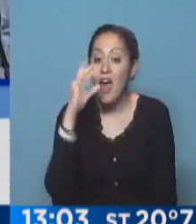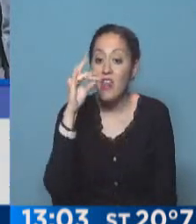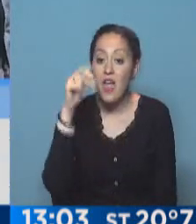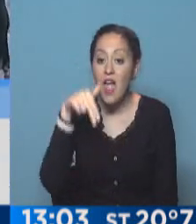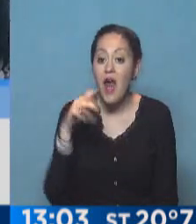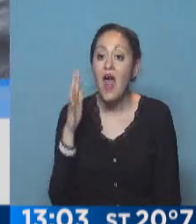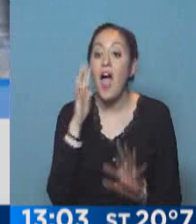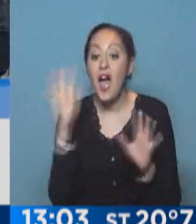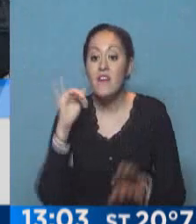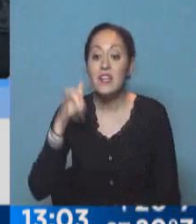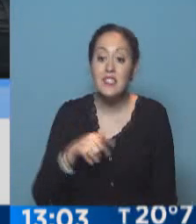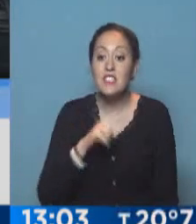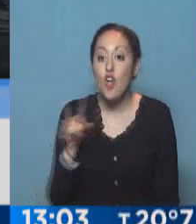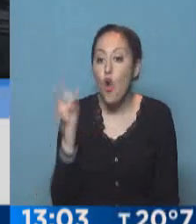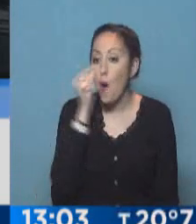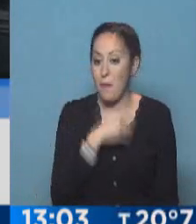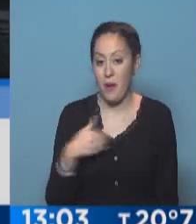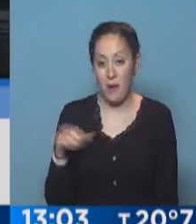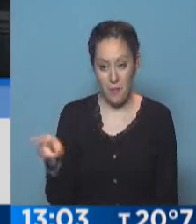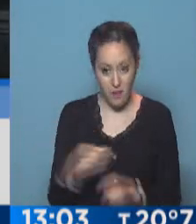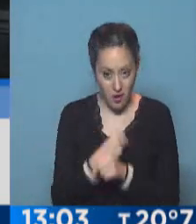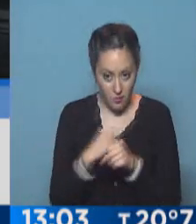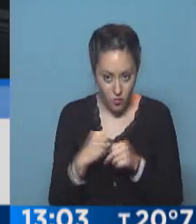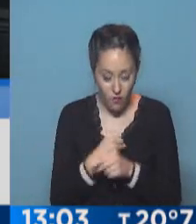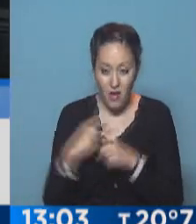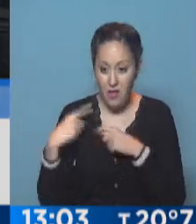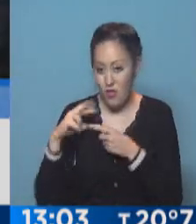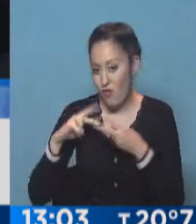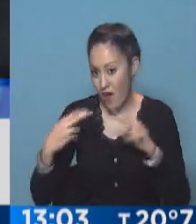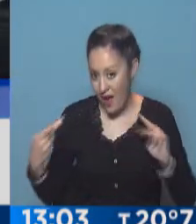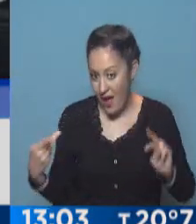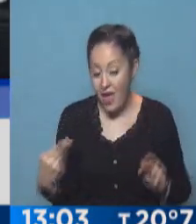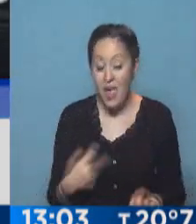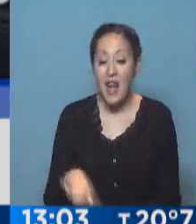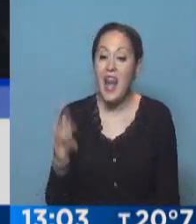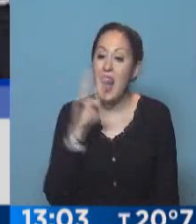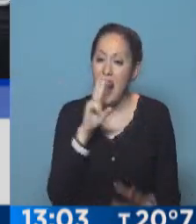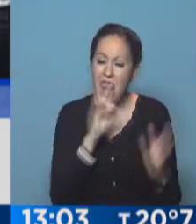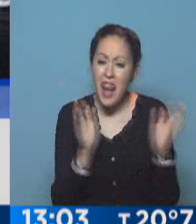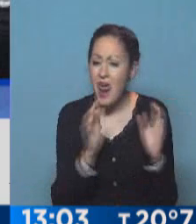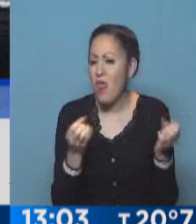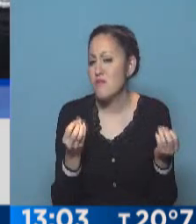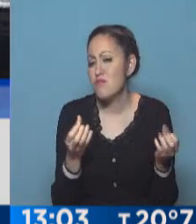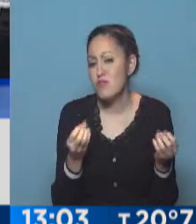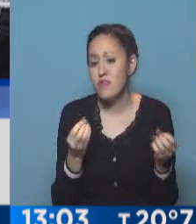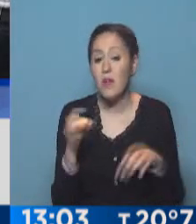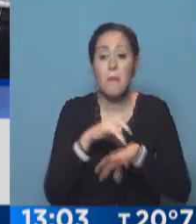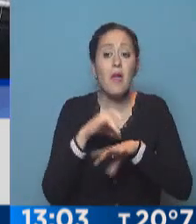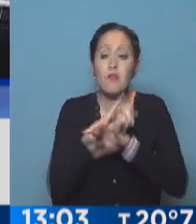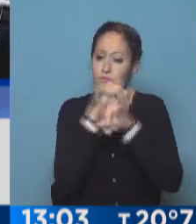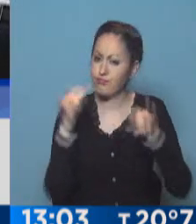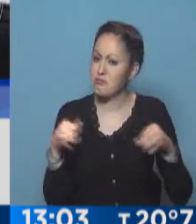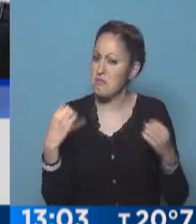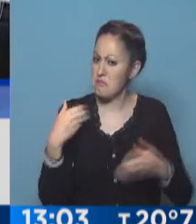hay una identidad genética eh la nenita como ustedes decían Faustina está muy bien dieron un parte médico